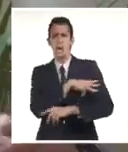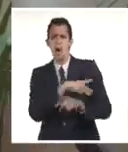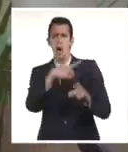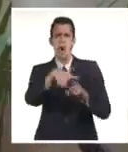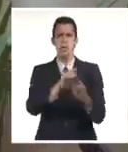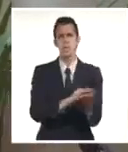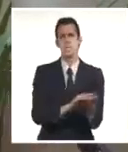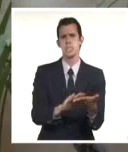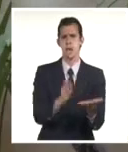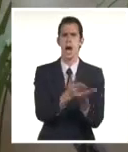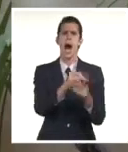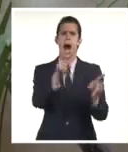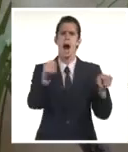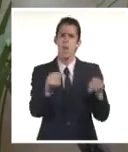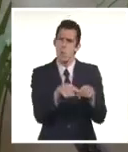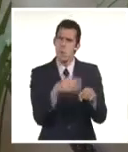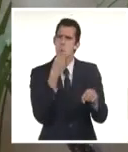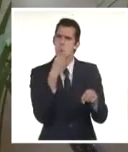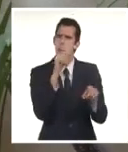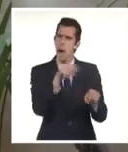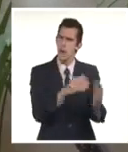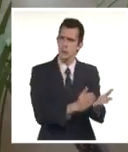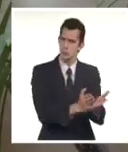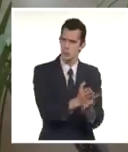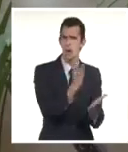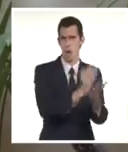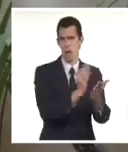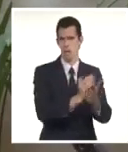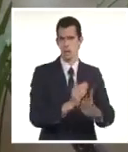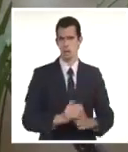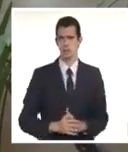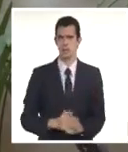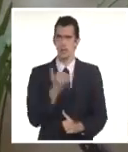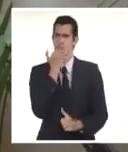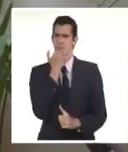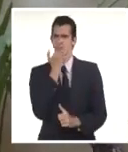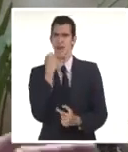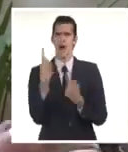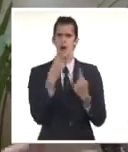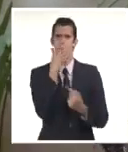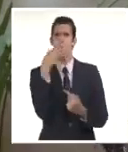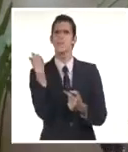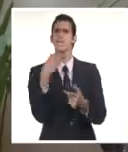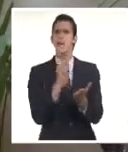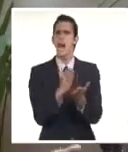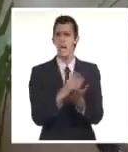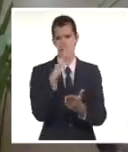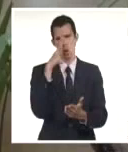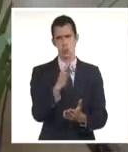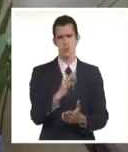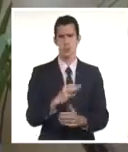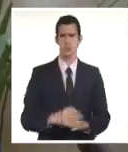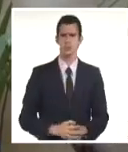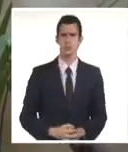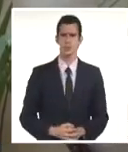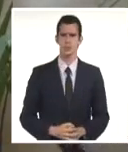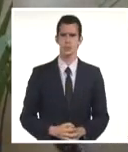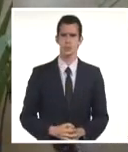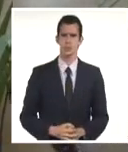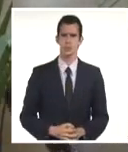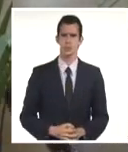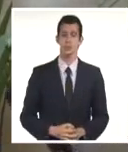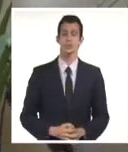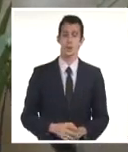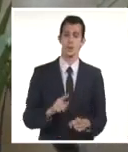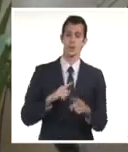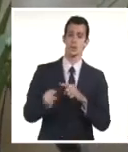educacionales reinician su curso escolar y por lo tanto no se produce afectaciones. Se están atendiendo a 4 infantes que recibieron